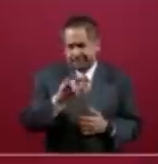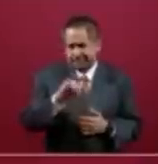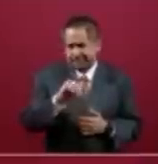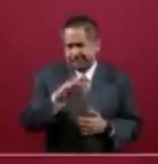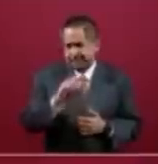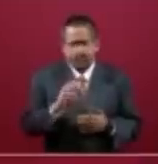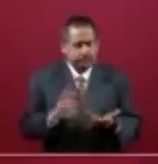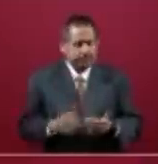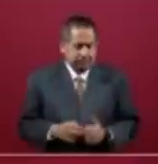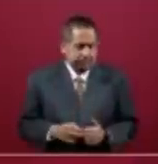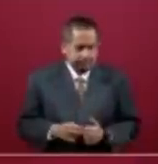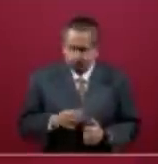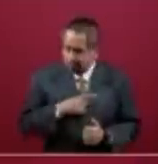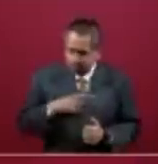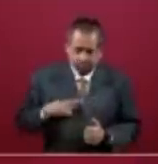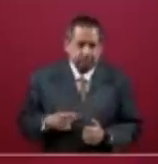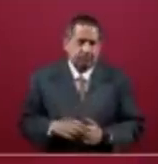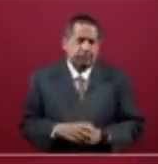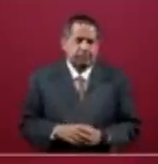Entonces,